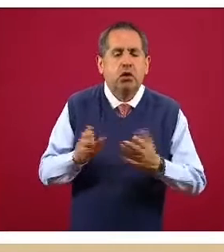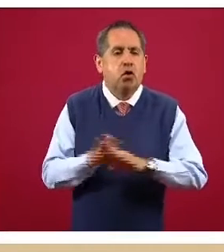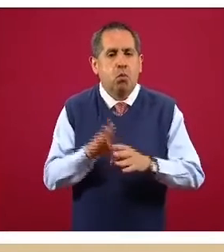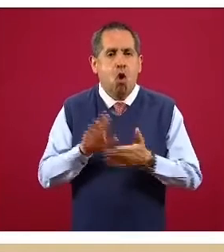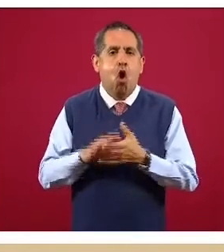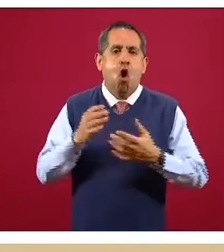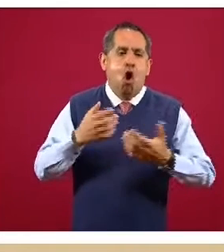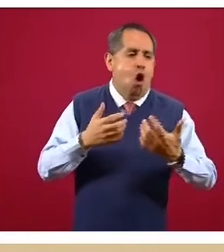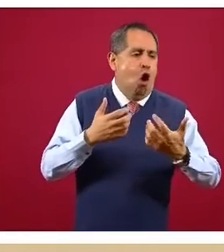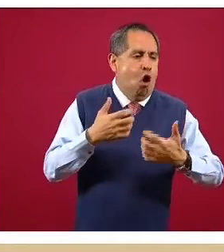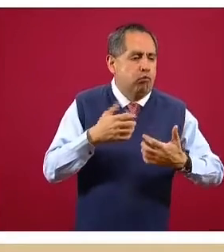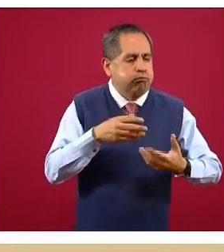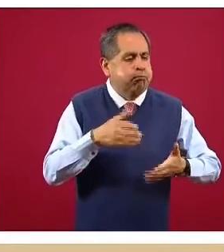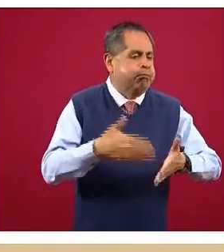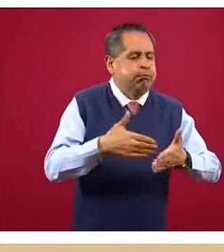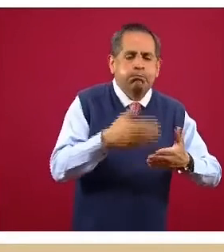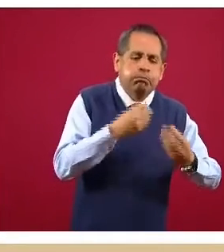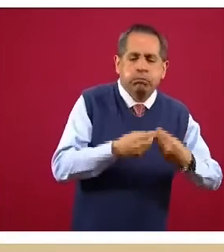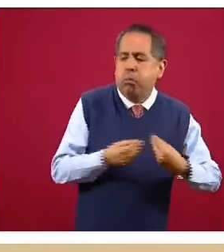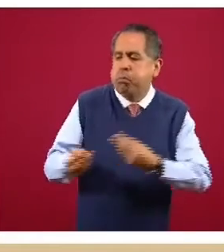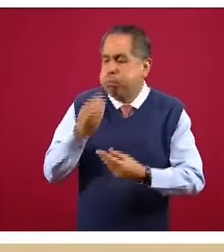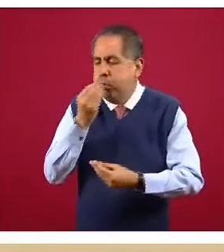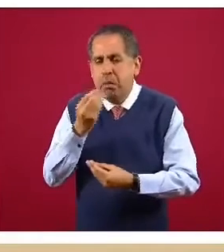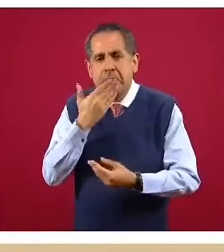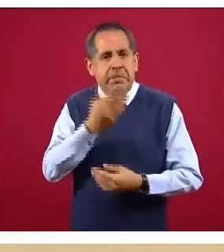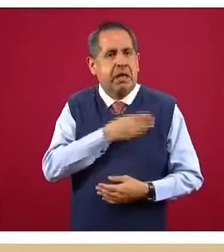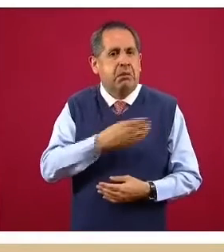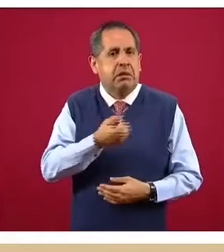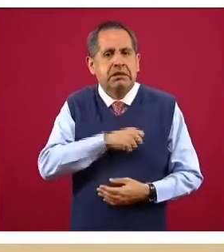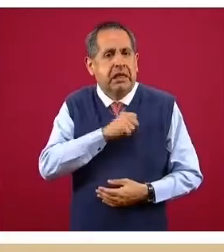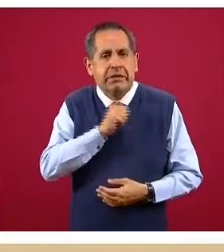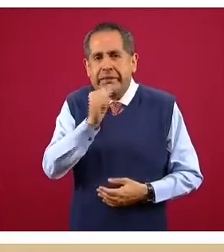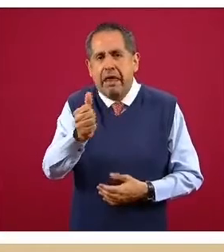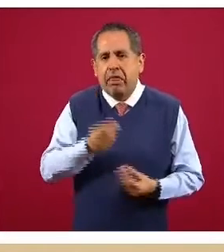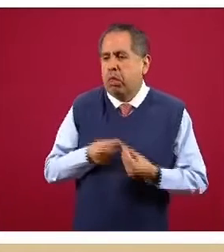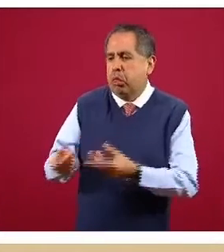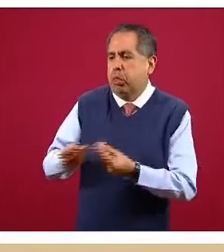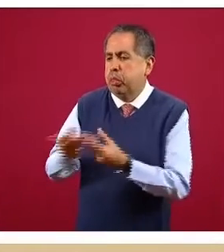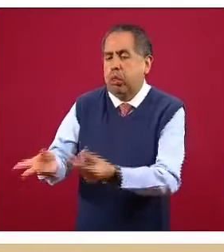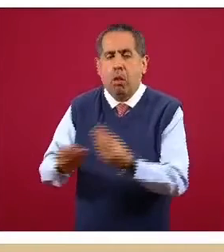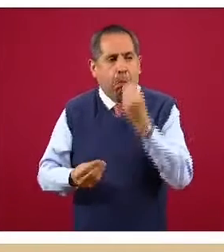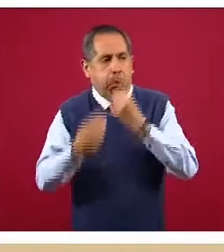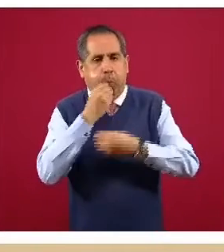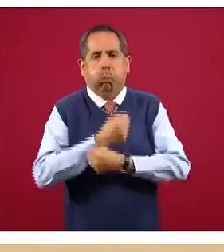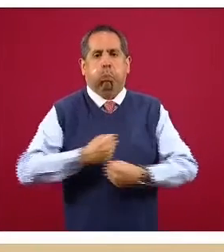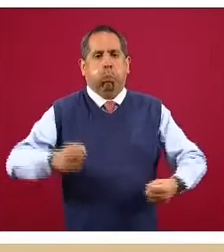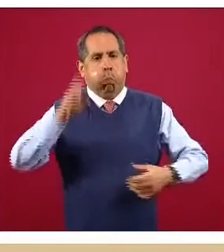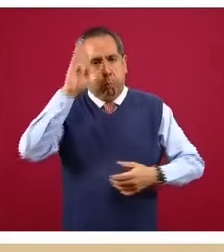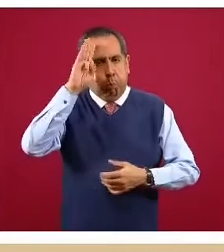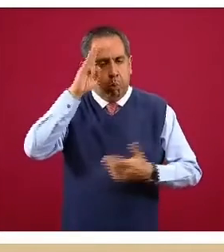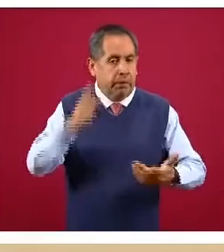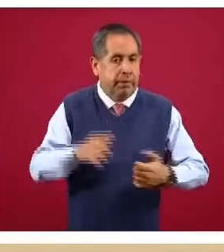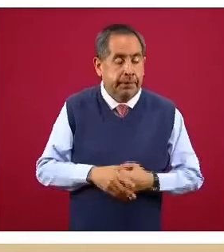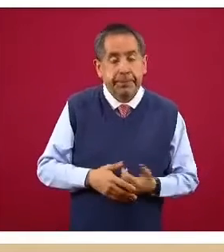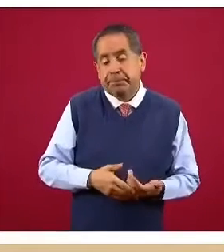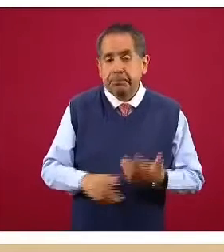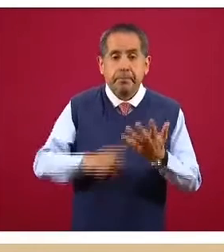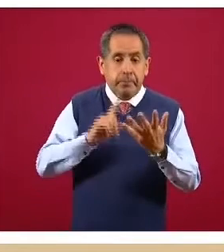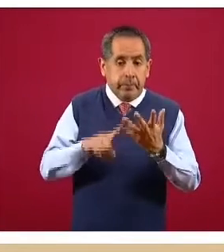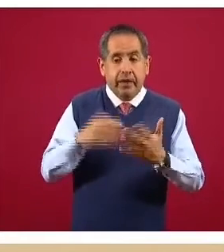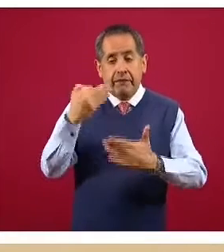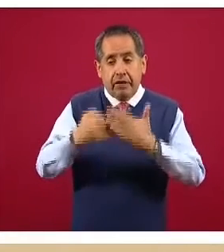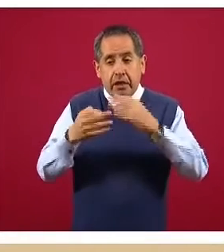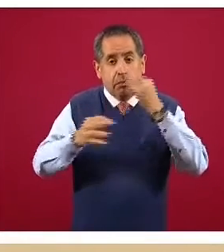alimento procesado que se vende dentro de las escuelas, etcétera, etcétera. También toda la parte de publicidad, en donde también